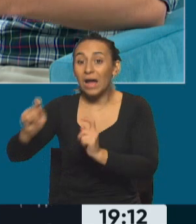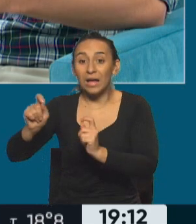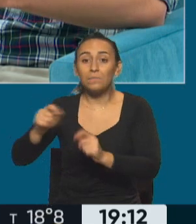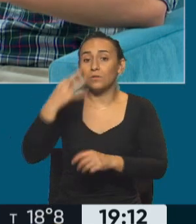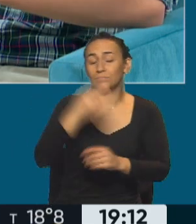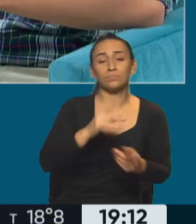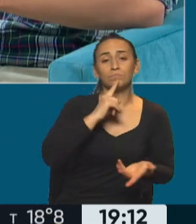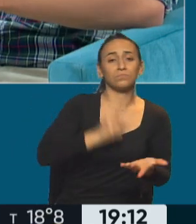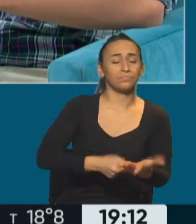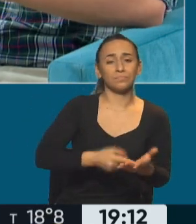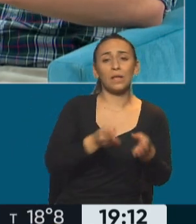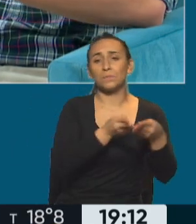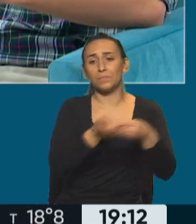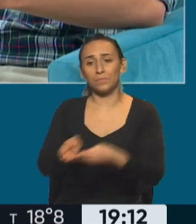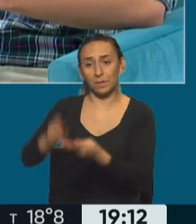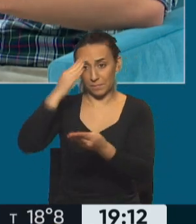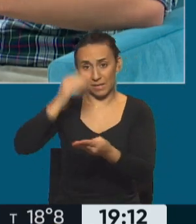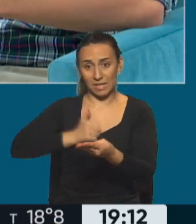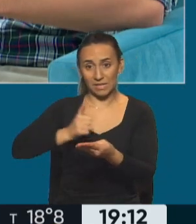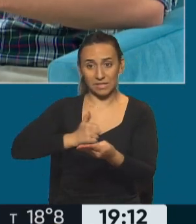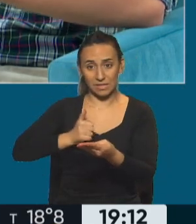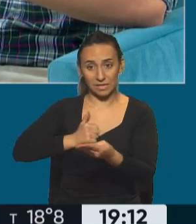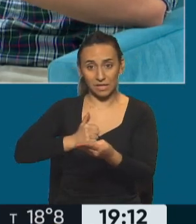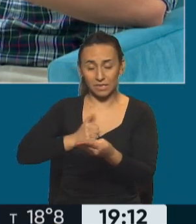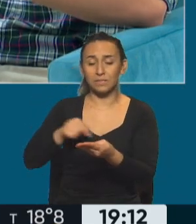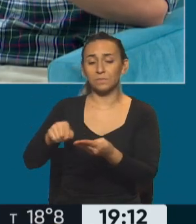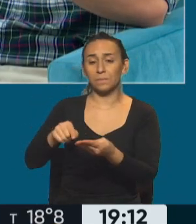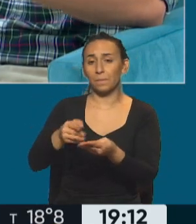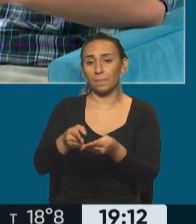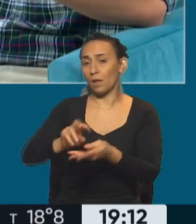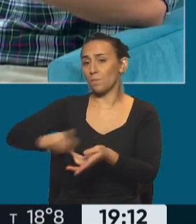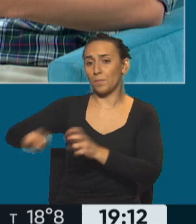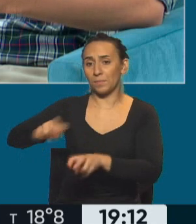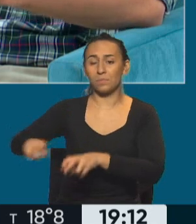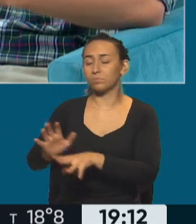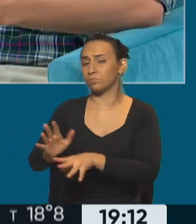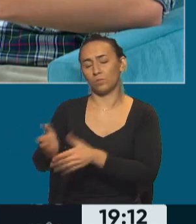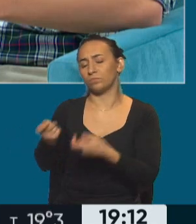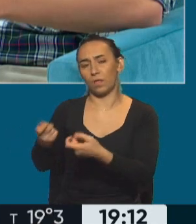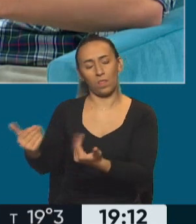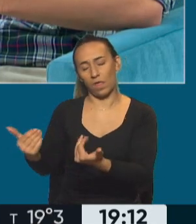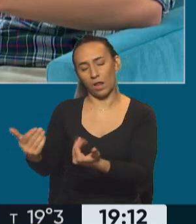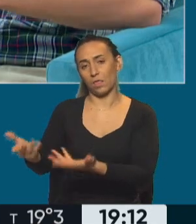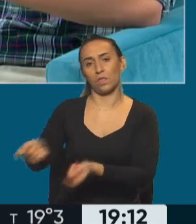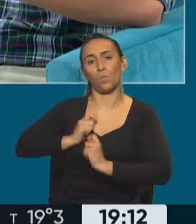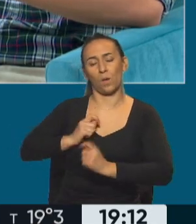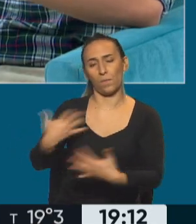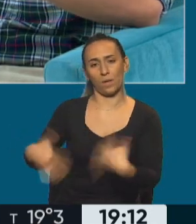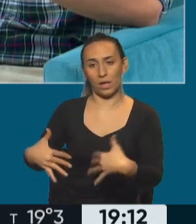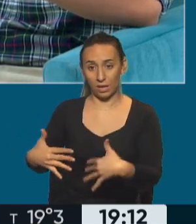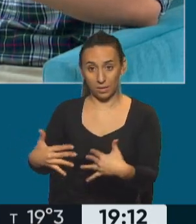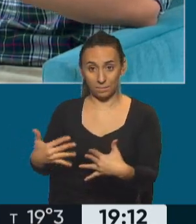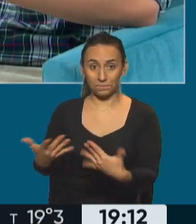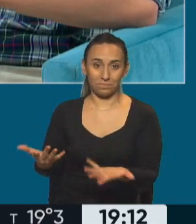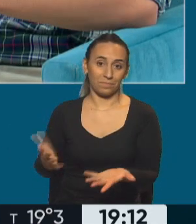con tropas argentinas, mayoritariamente soldados conscriptos, para acelerar este proceso de devolución de soberanía y que nos llegara casi